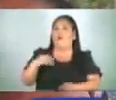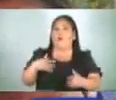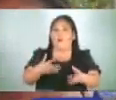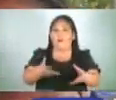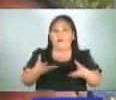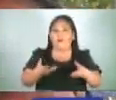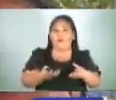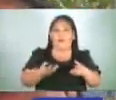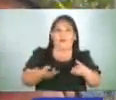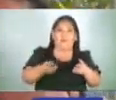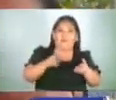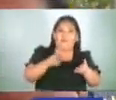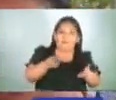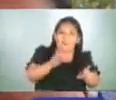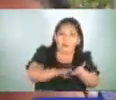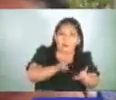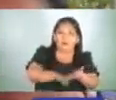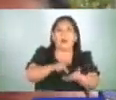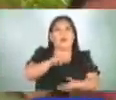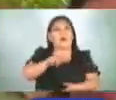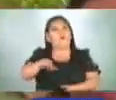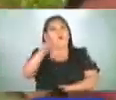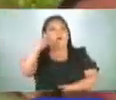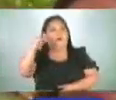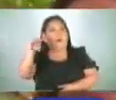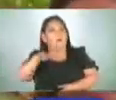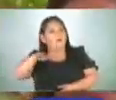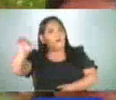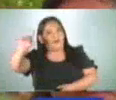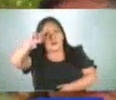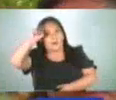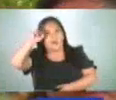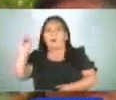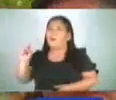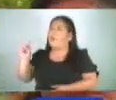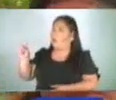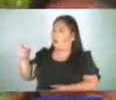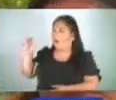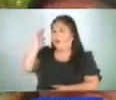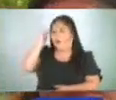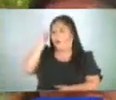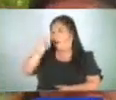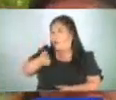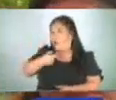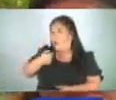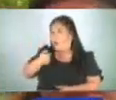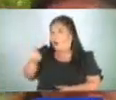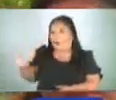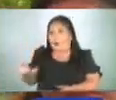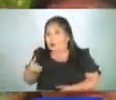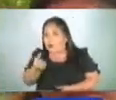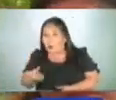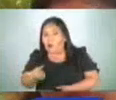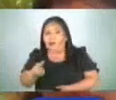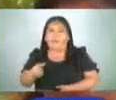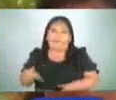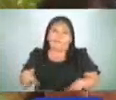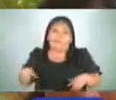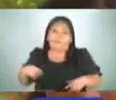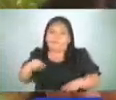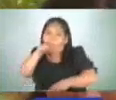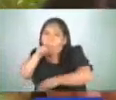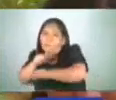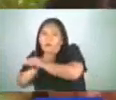poder sacar una visa y poder trabajar en otro país. ¿Conoces algún amigo o familiar que haya tenido que migrar de manera irregular?